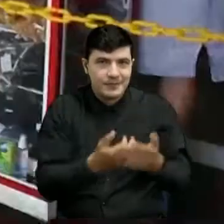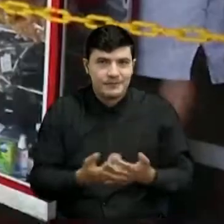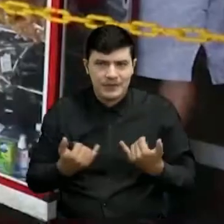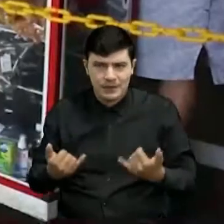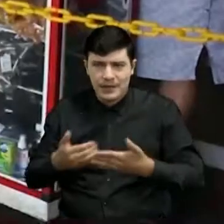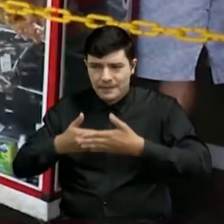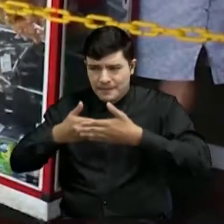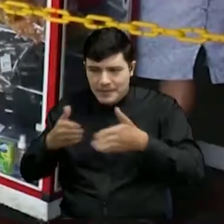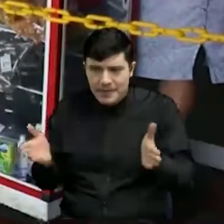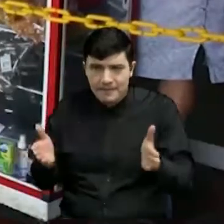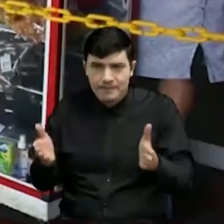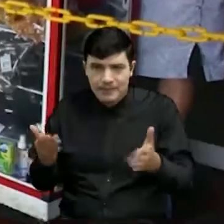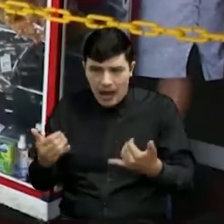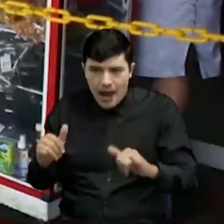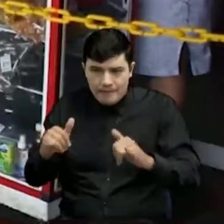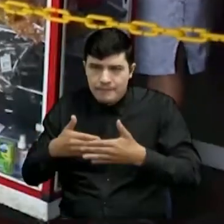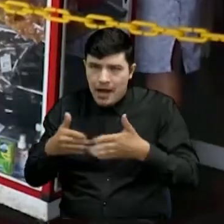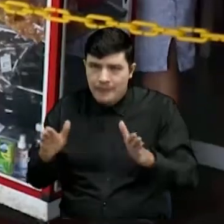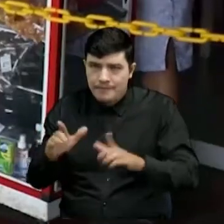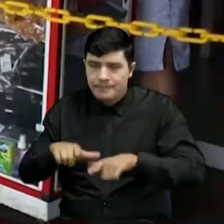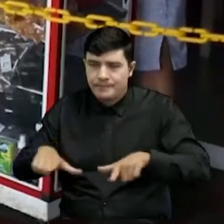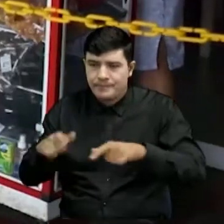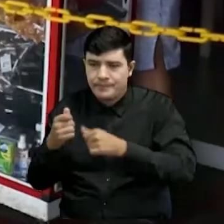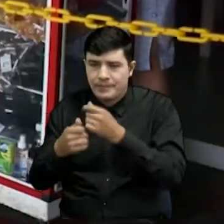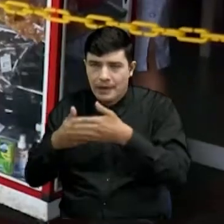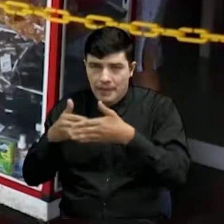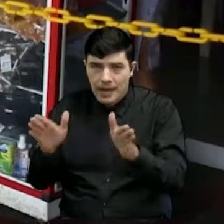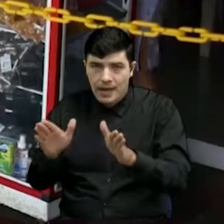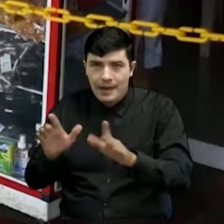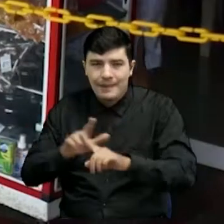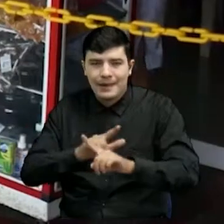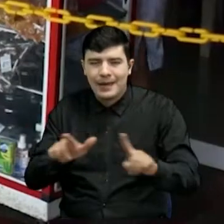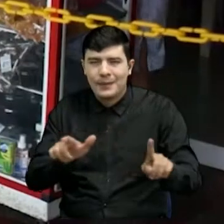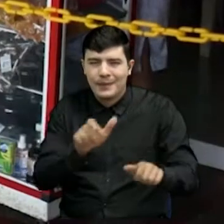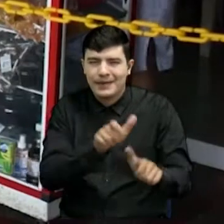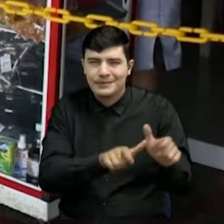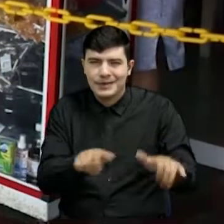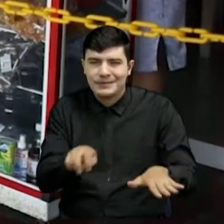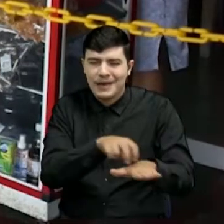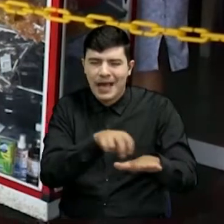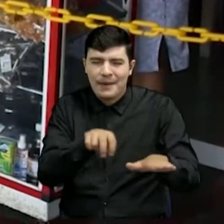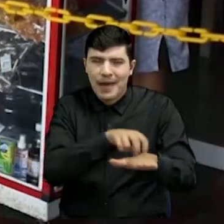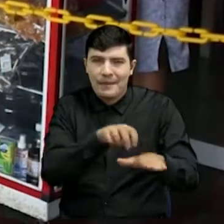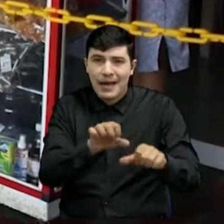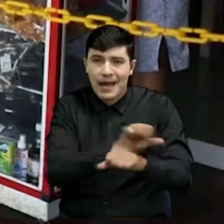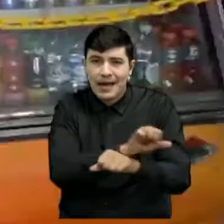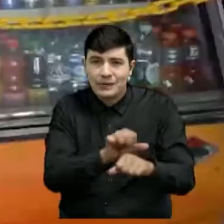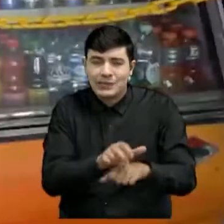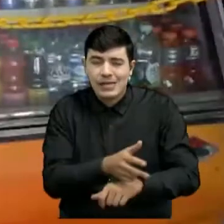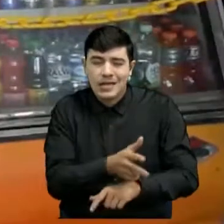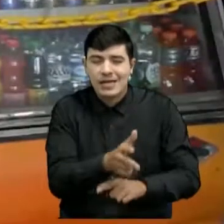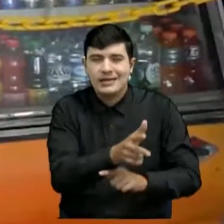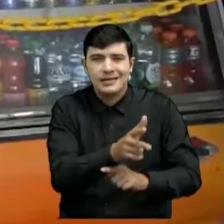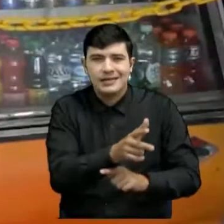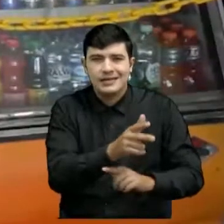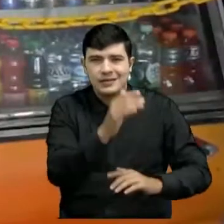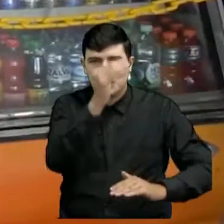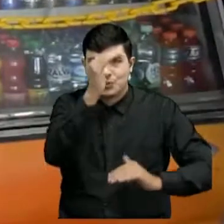flujo de pasajeros de la terminal de transporte que realizan sus compras en estos locales ha sido bastante baja. Ha sido muy difícil